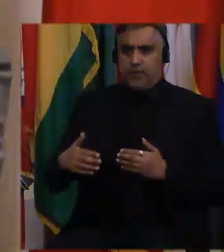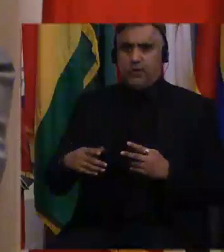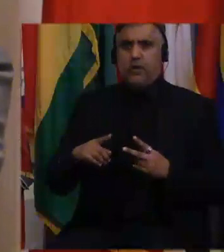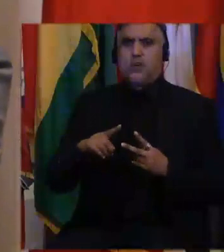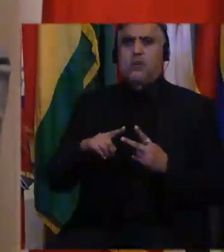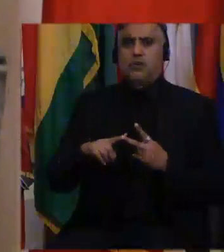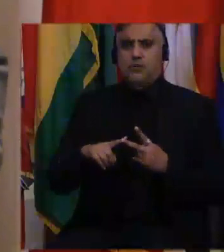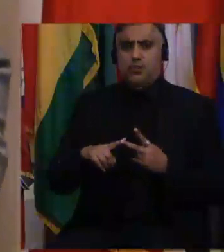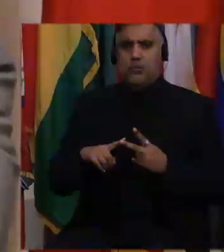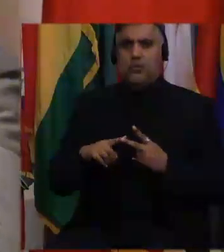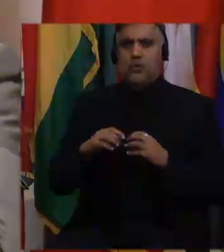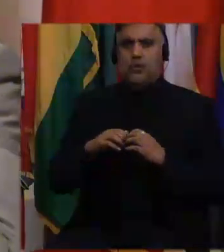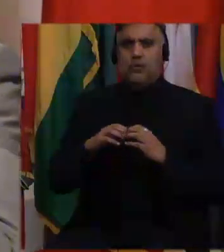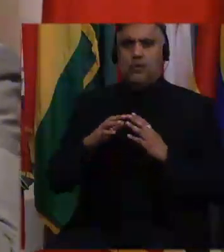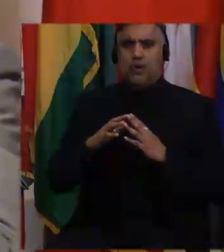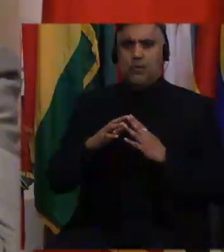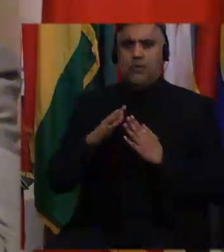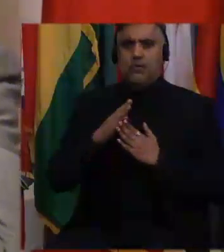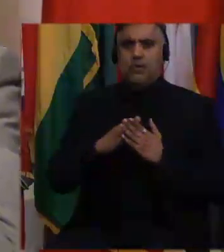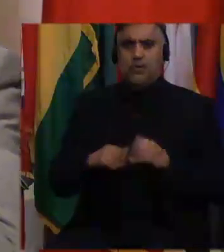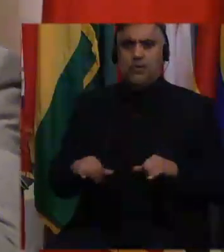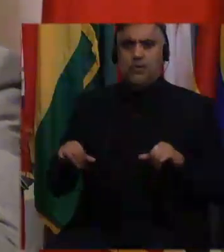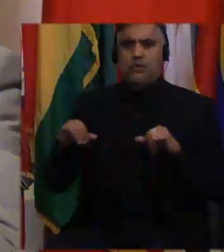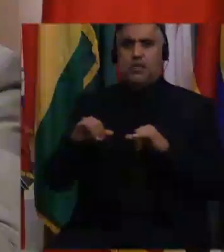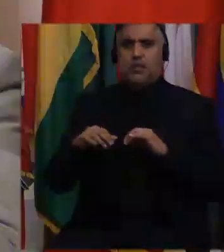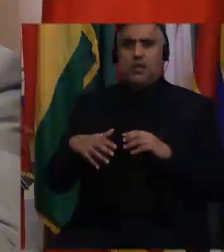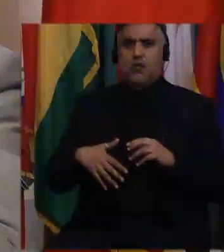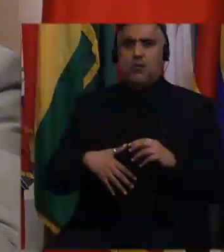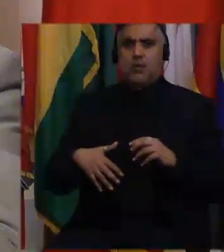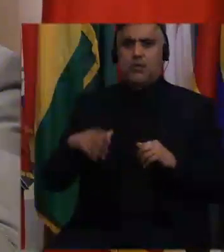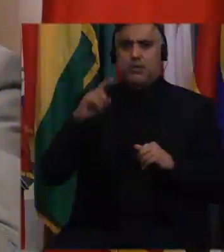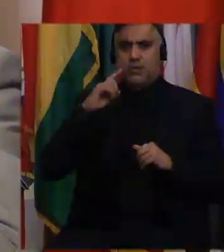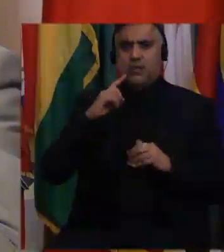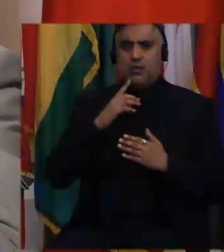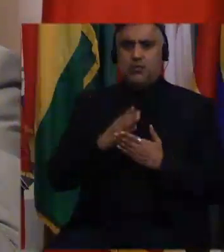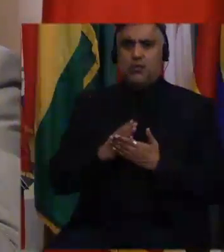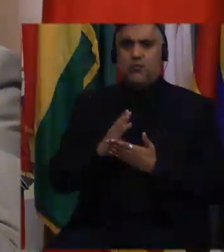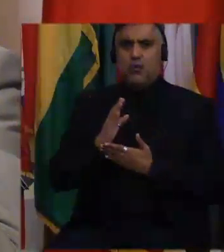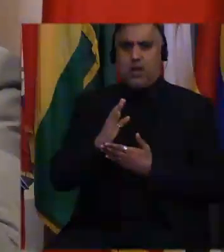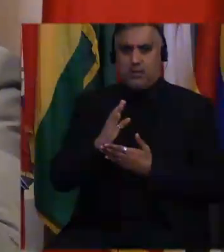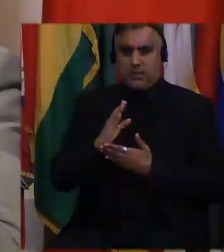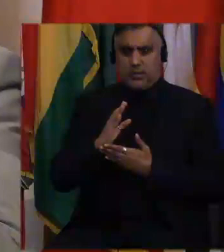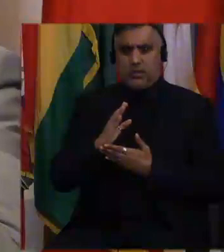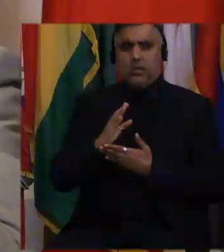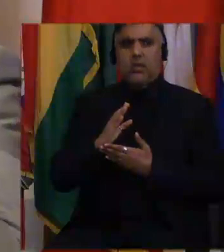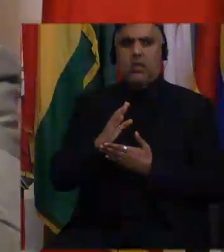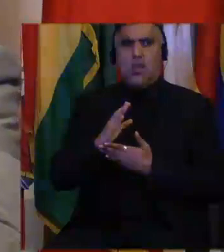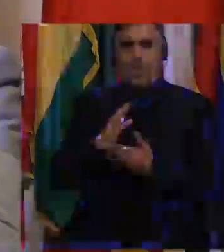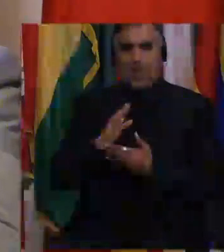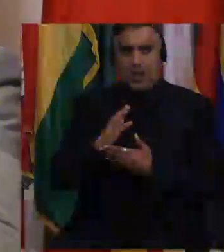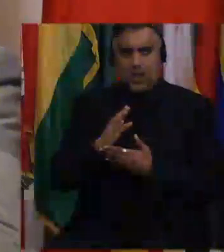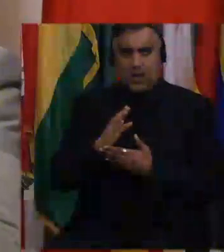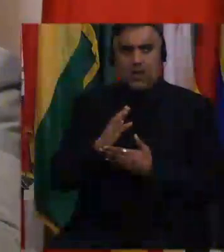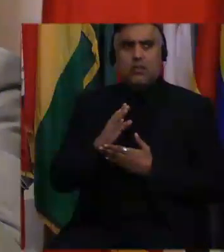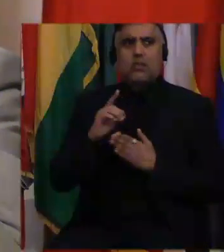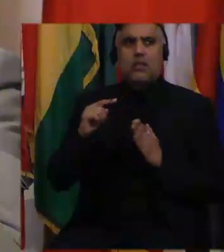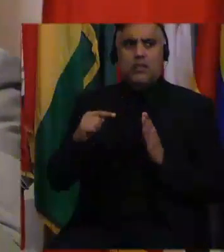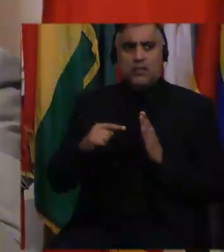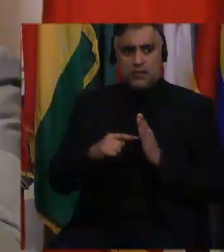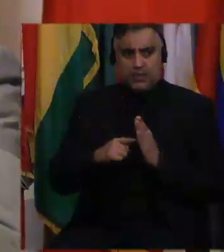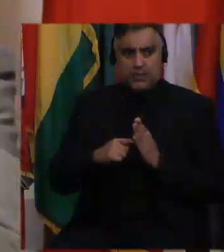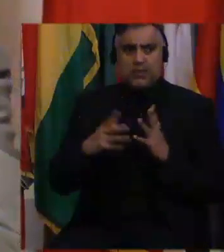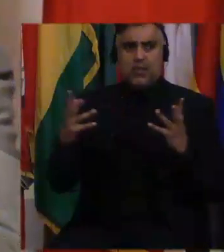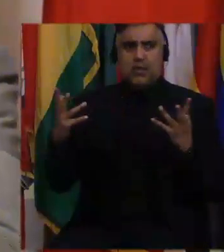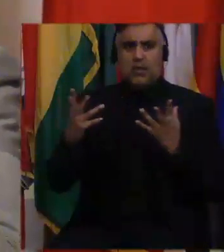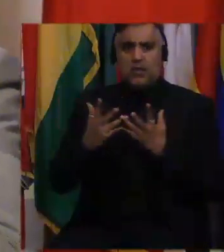sobre derechos reproductivos y sexuales. Eso viene de manera coordinada con los esfuerzos previos dentro de la OEA,